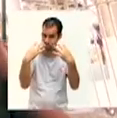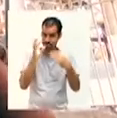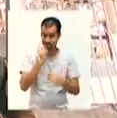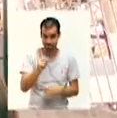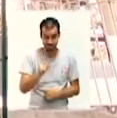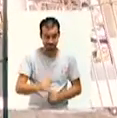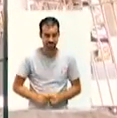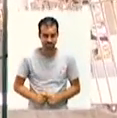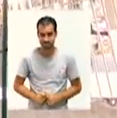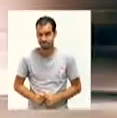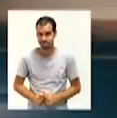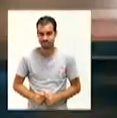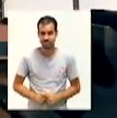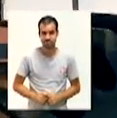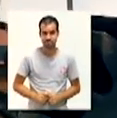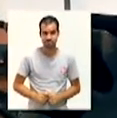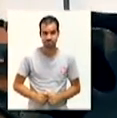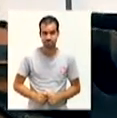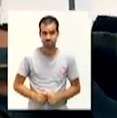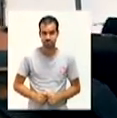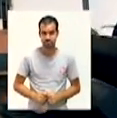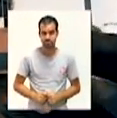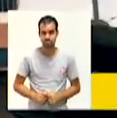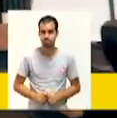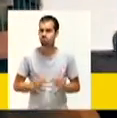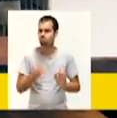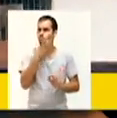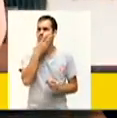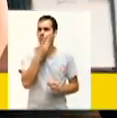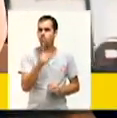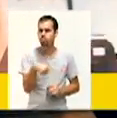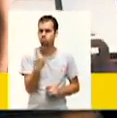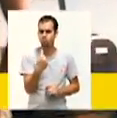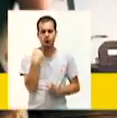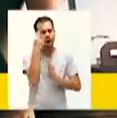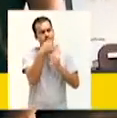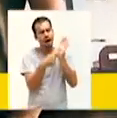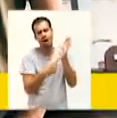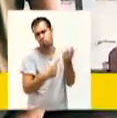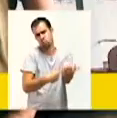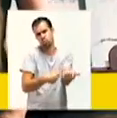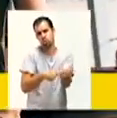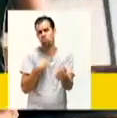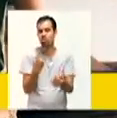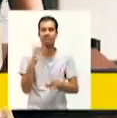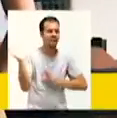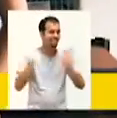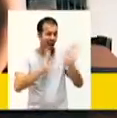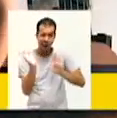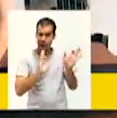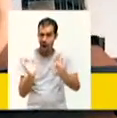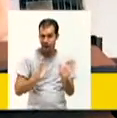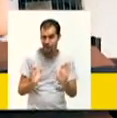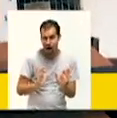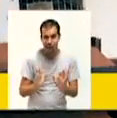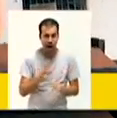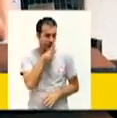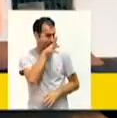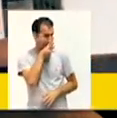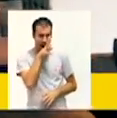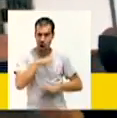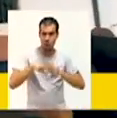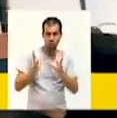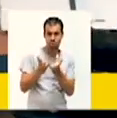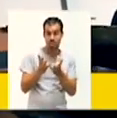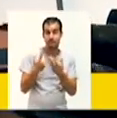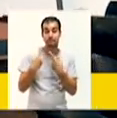es Jóvenes por la Vida. Los jóvenes nos caracterizamos por ser alegres, fiesteros e incluso hasta bulliciosos. Pero eso no